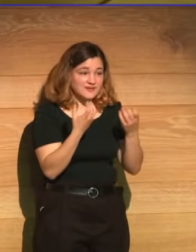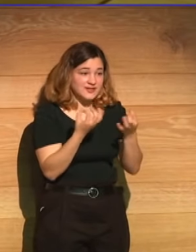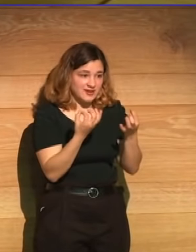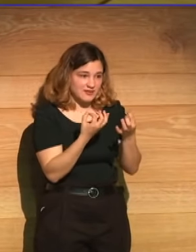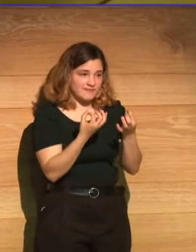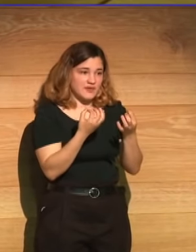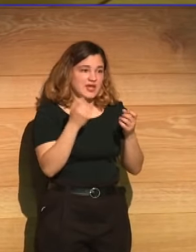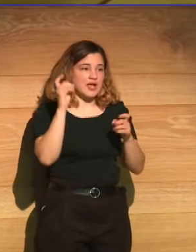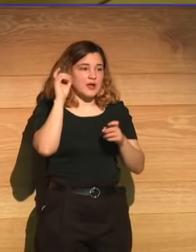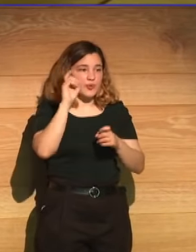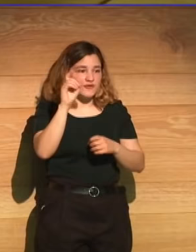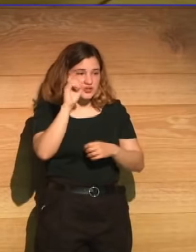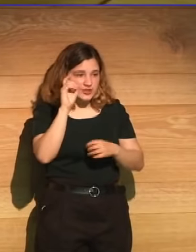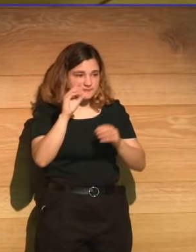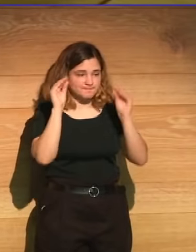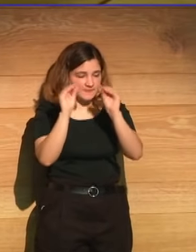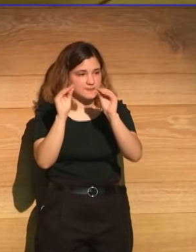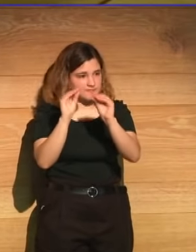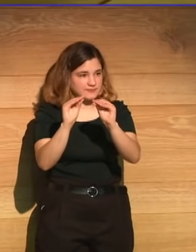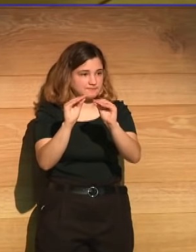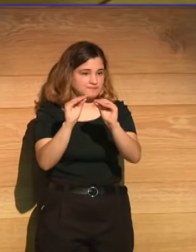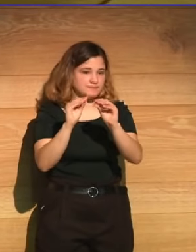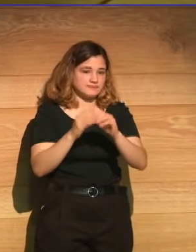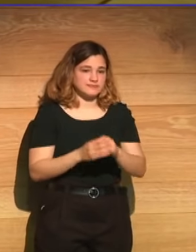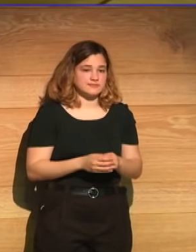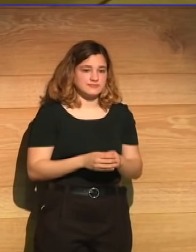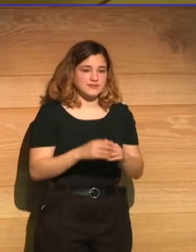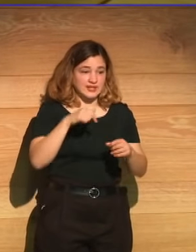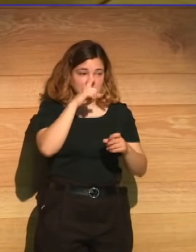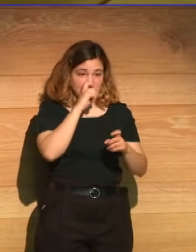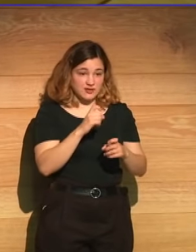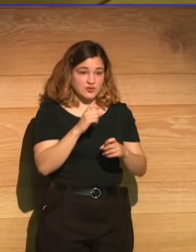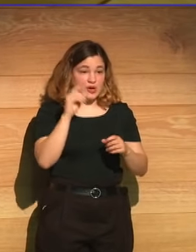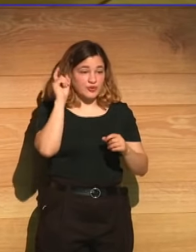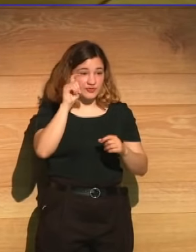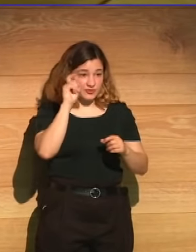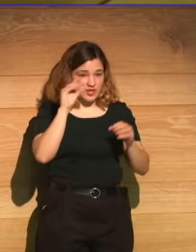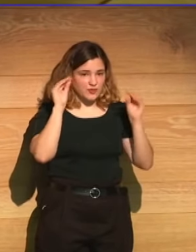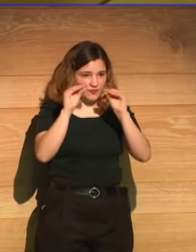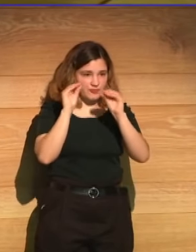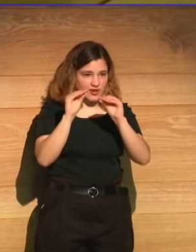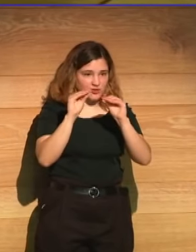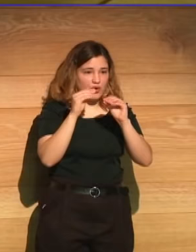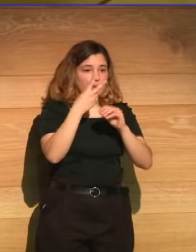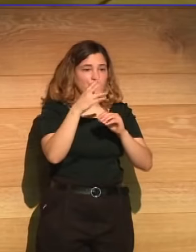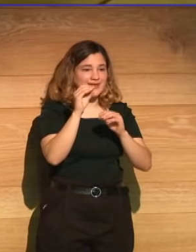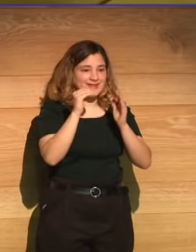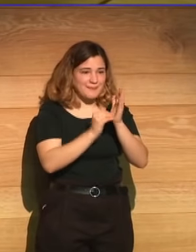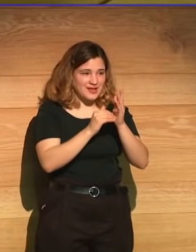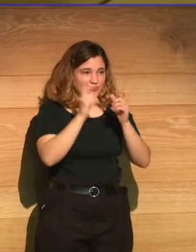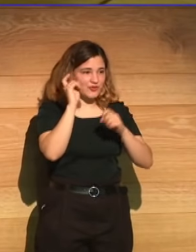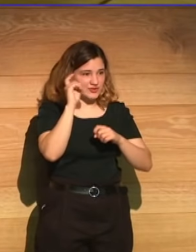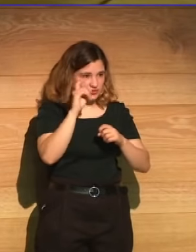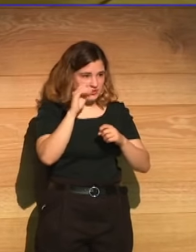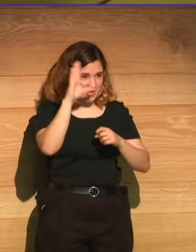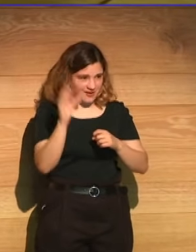docente. Nosotros durante este año hemos formado, incluso durante la pandemia, a más de 20.000 docentes en África,